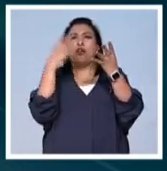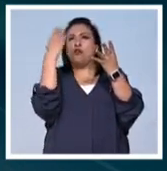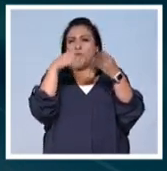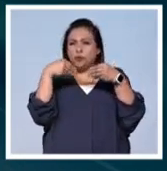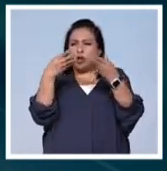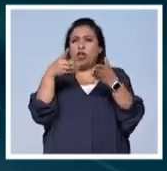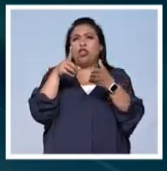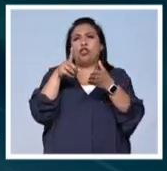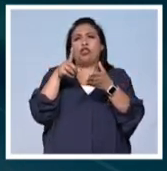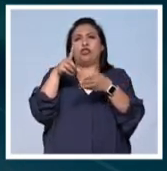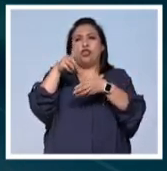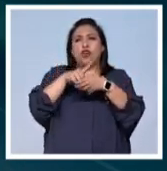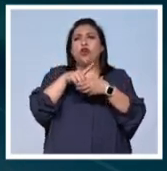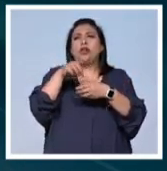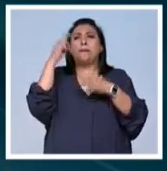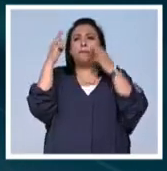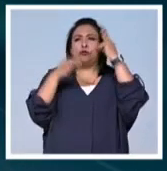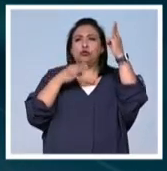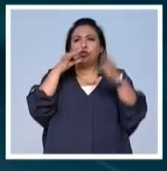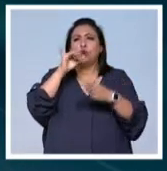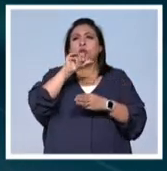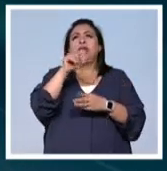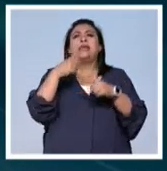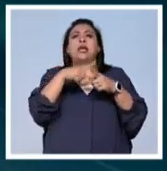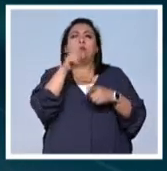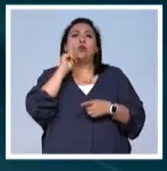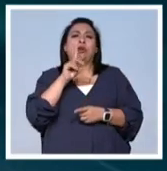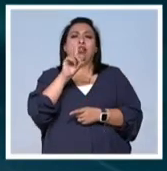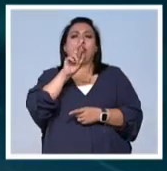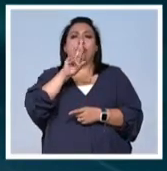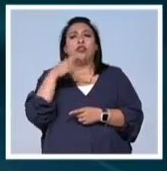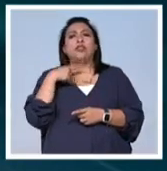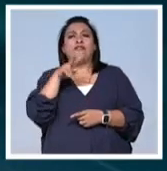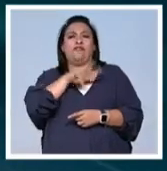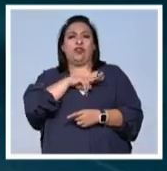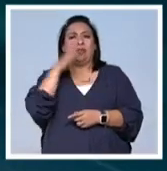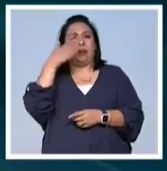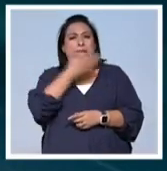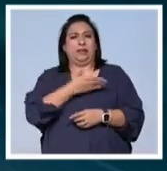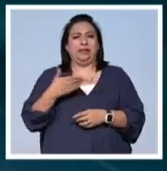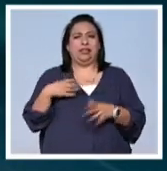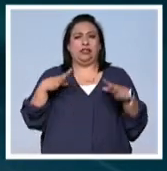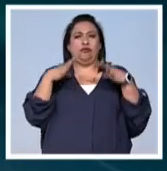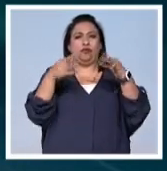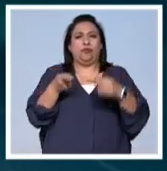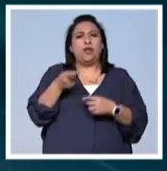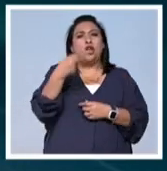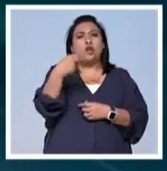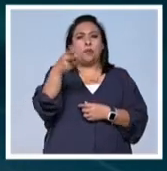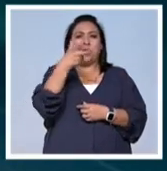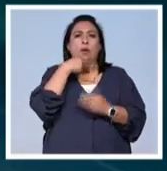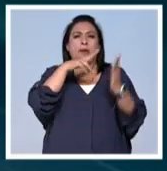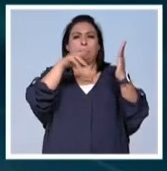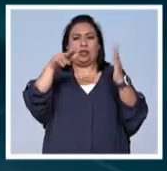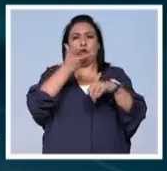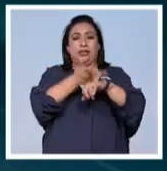donadas al museo Whitney por parte de dorothyne viuda y presidente de la fundación que lleva el nombre del pintor estadounidense